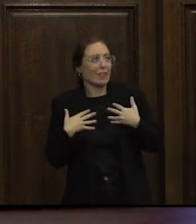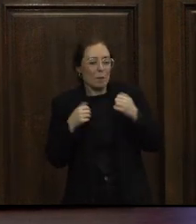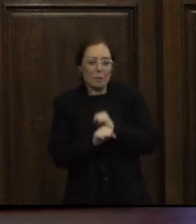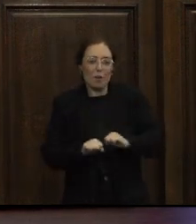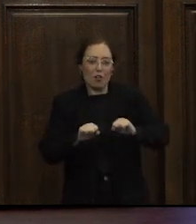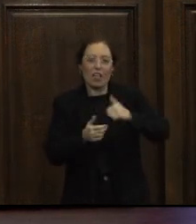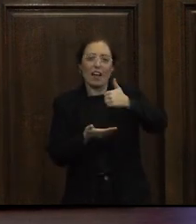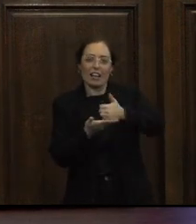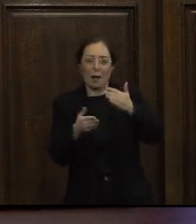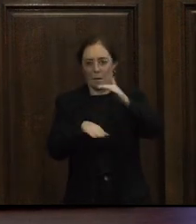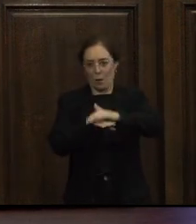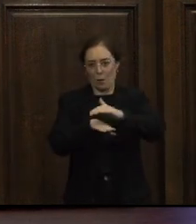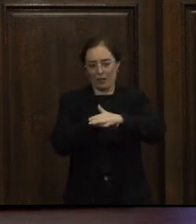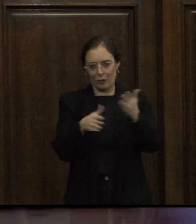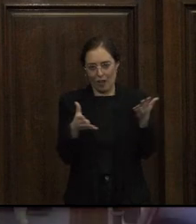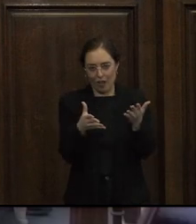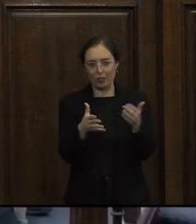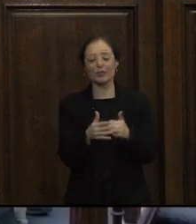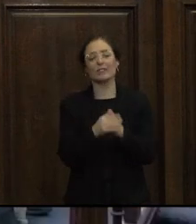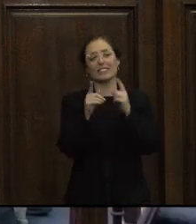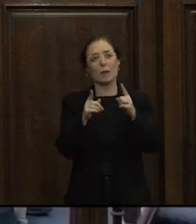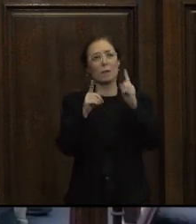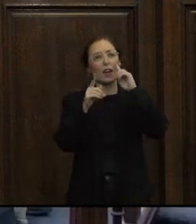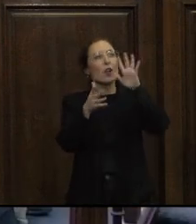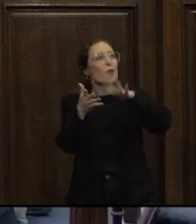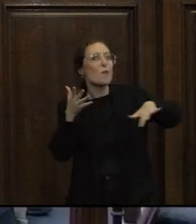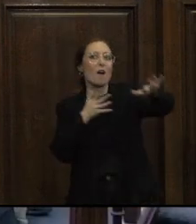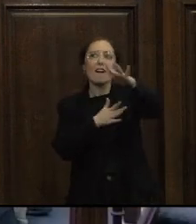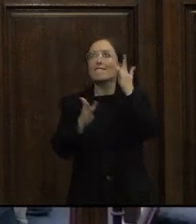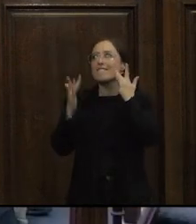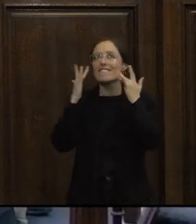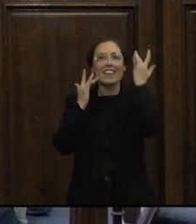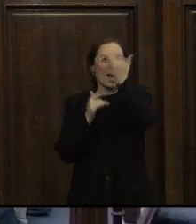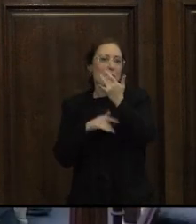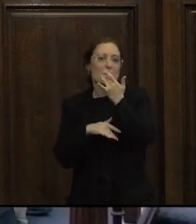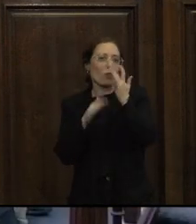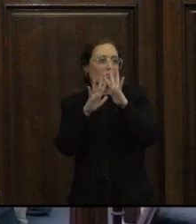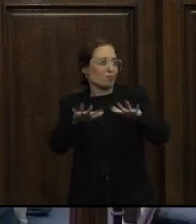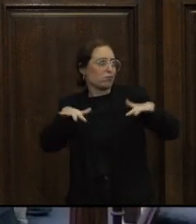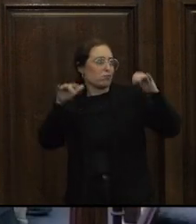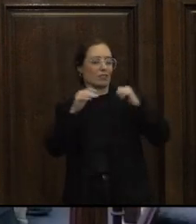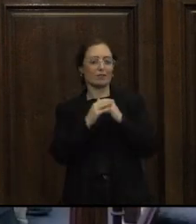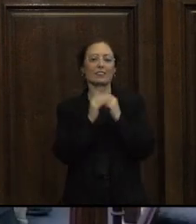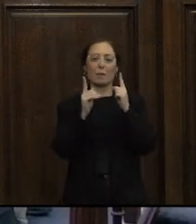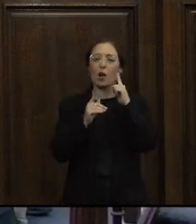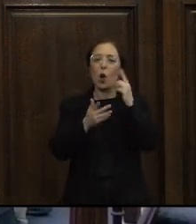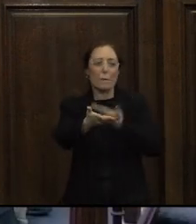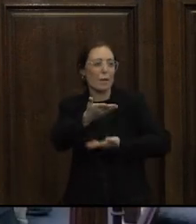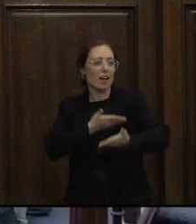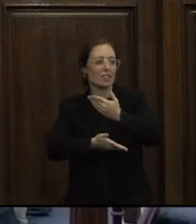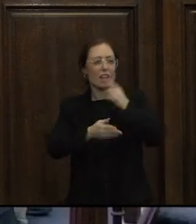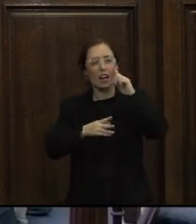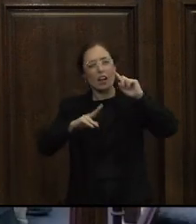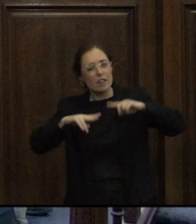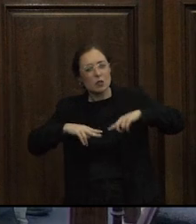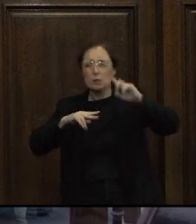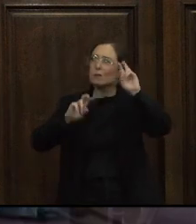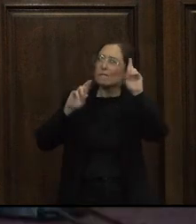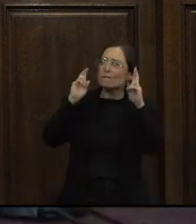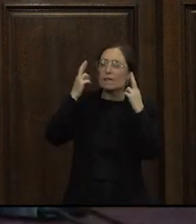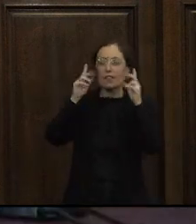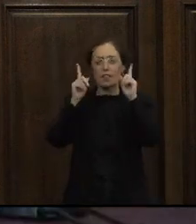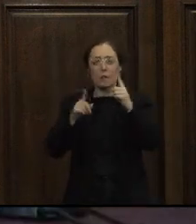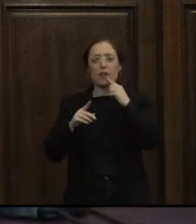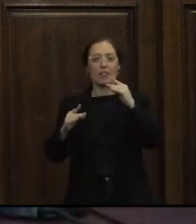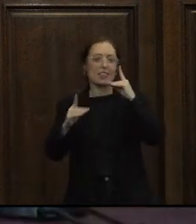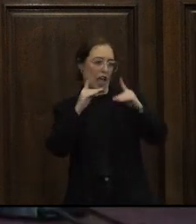aquí en vivo y más en este lugar tan bello e imponente. Compartiendo estas reflexiones con ustedes y el diálogo que